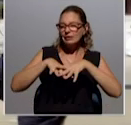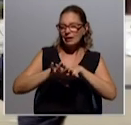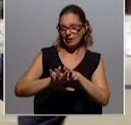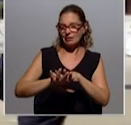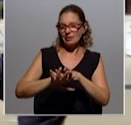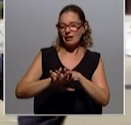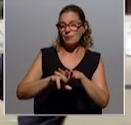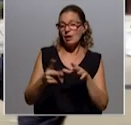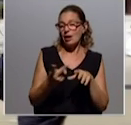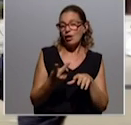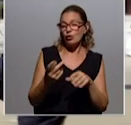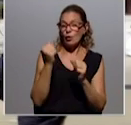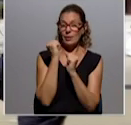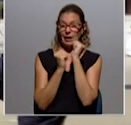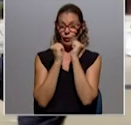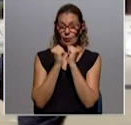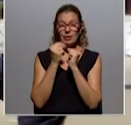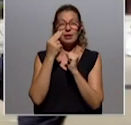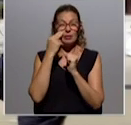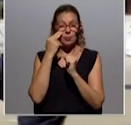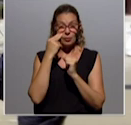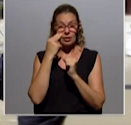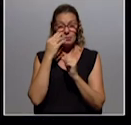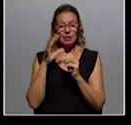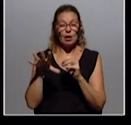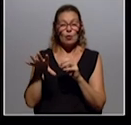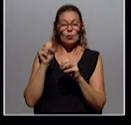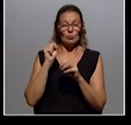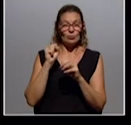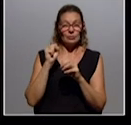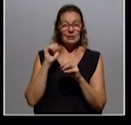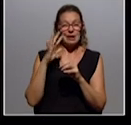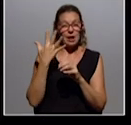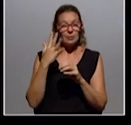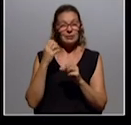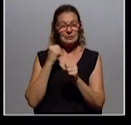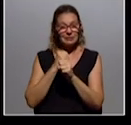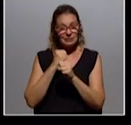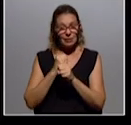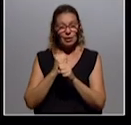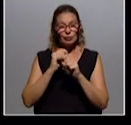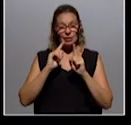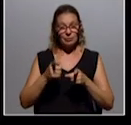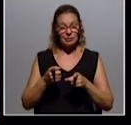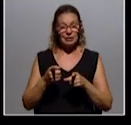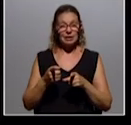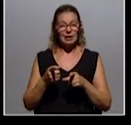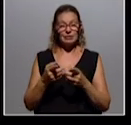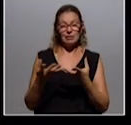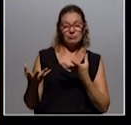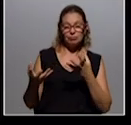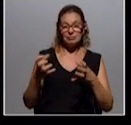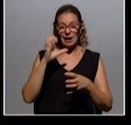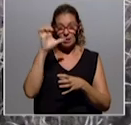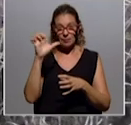sino también para la propia economía surcoreana, que tendría que absorber mano de obra. O sobre todo el riesgo de la deslocalización